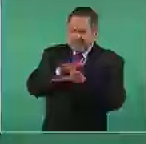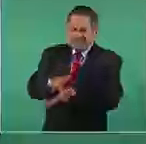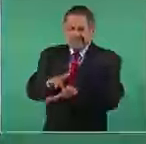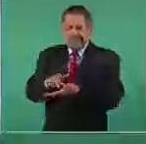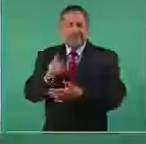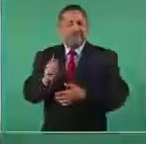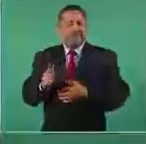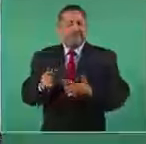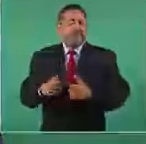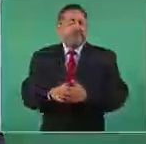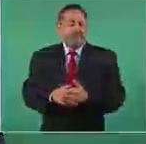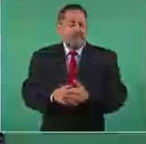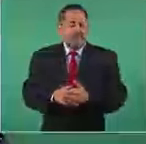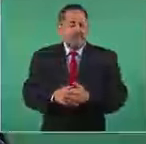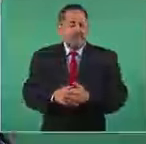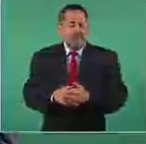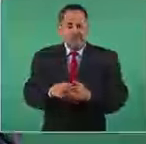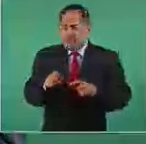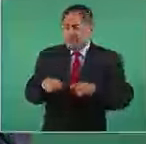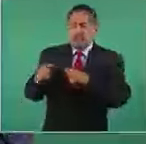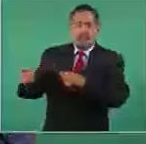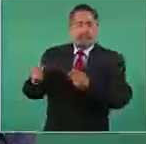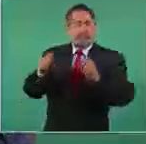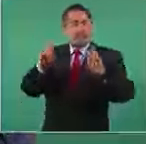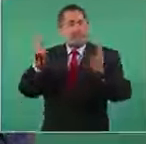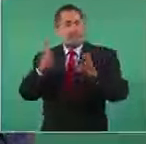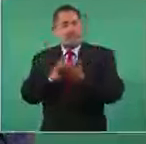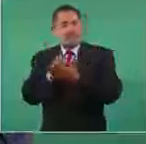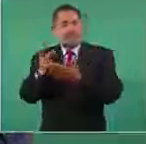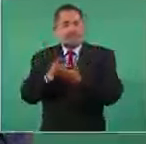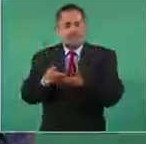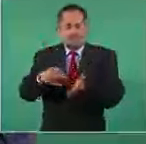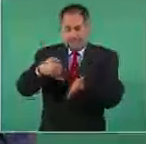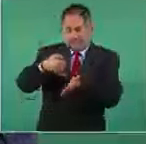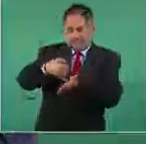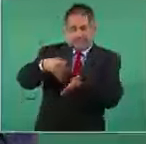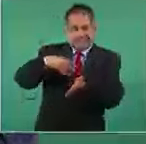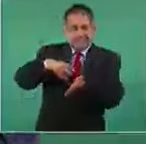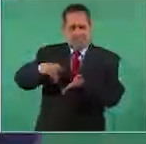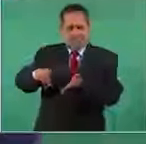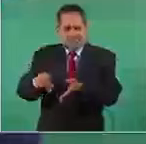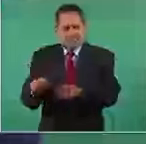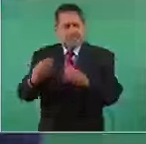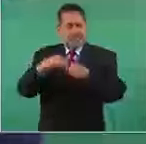El que se extienda el programa Sembrando Vida